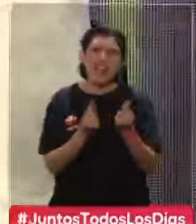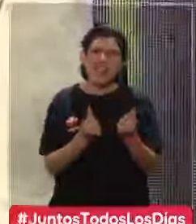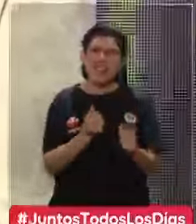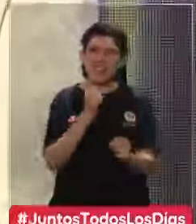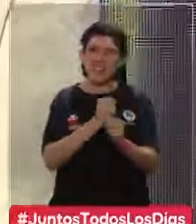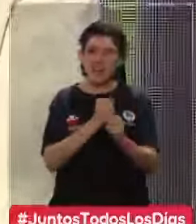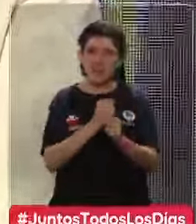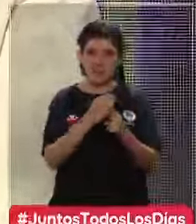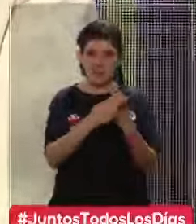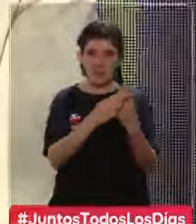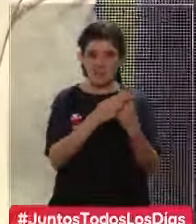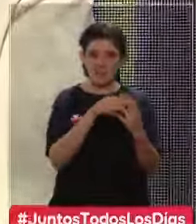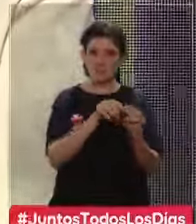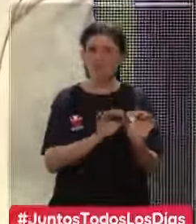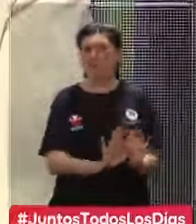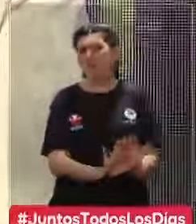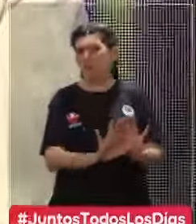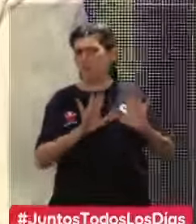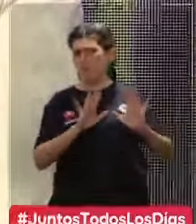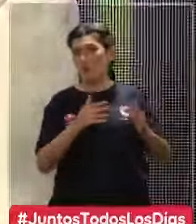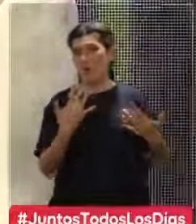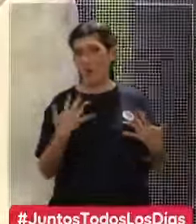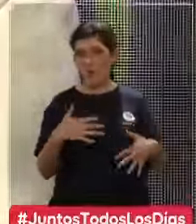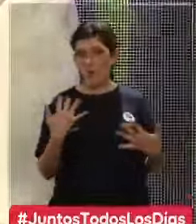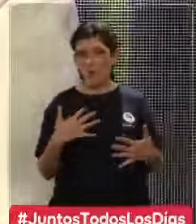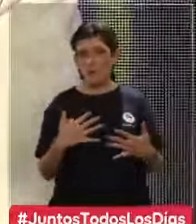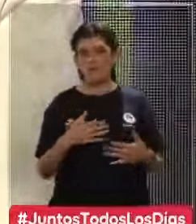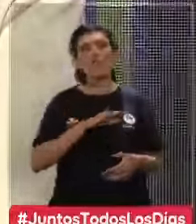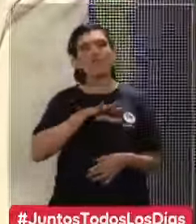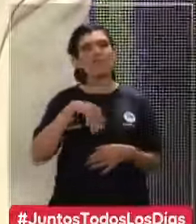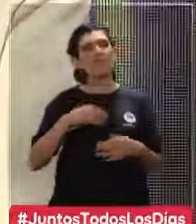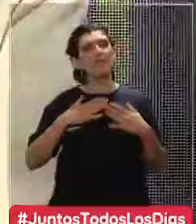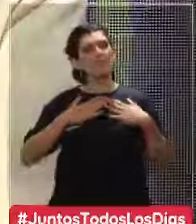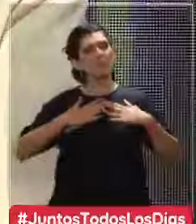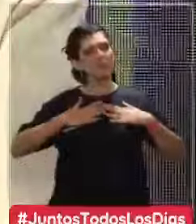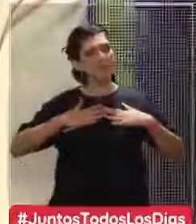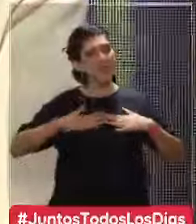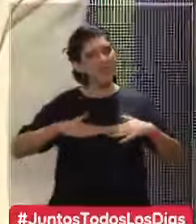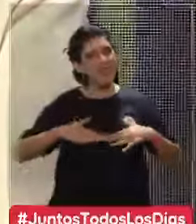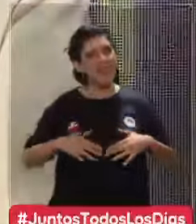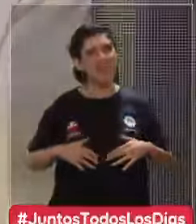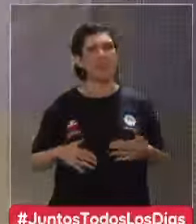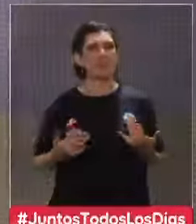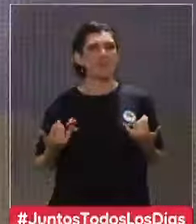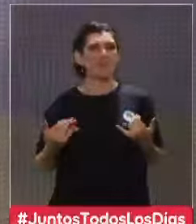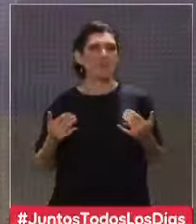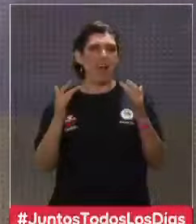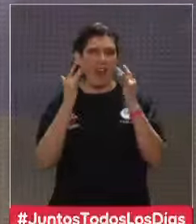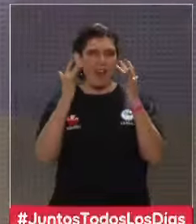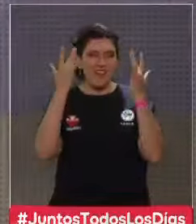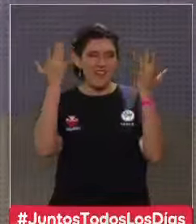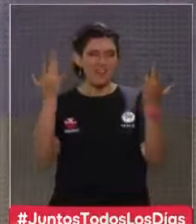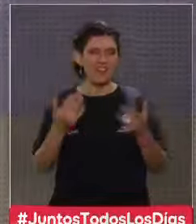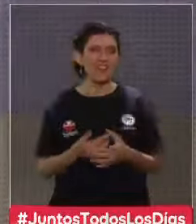trabajo de Teletón es increíble. Entonces eso nos da mucha calma y mucha alegría.